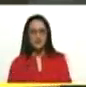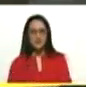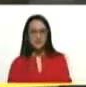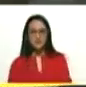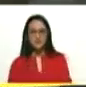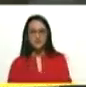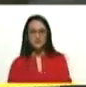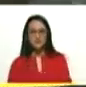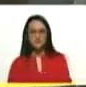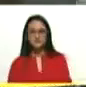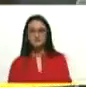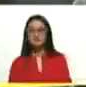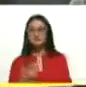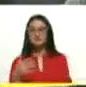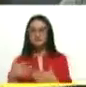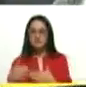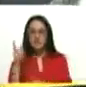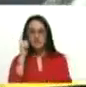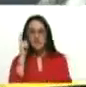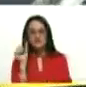Pasaron los días, las semanas,